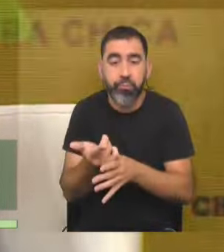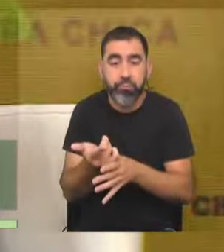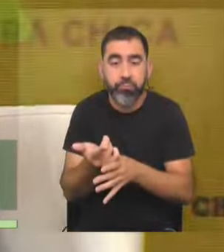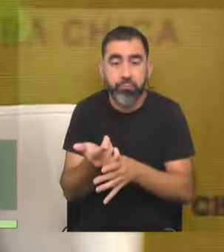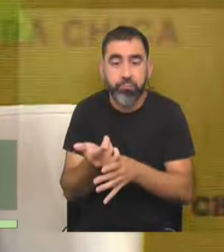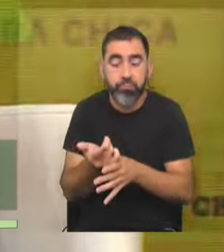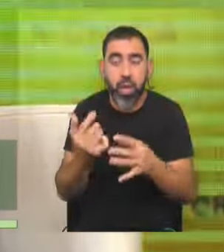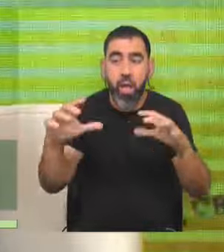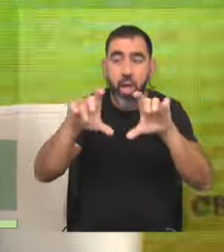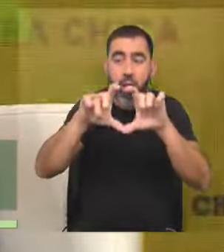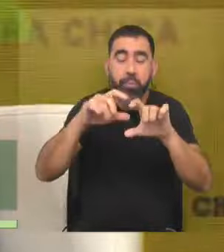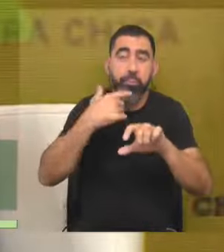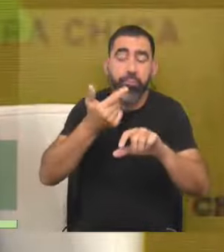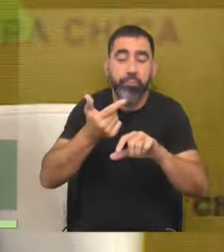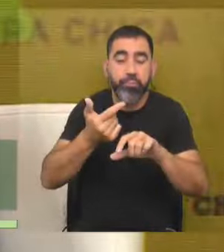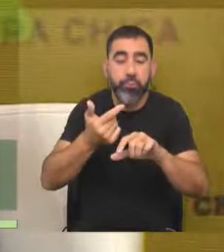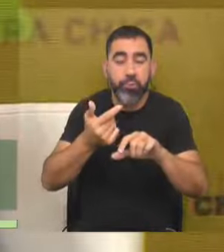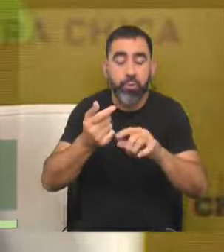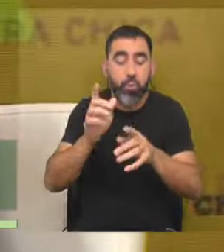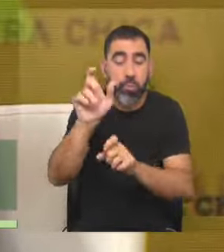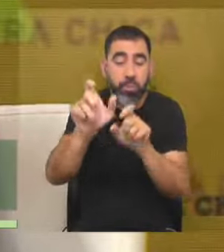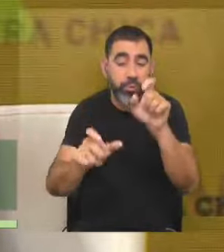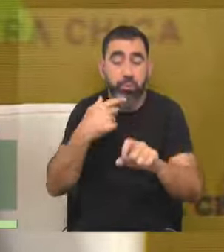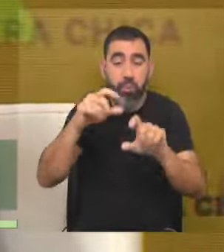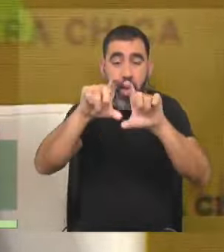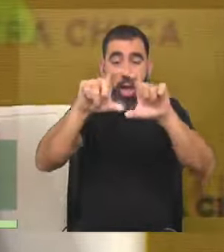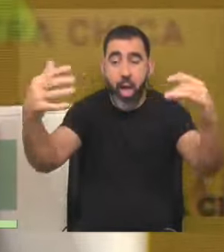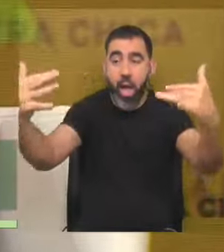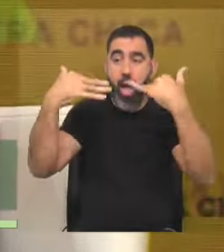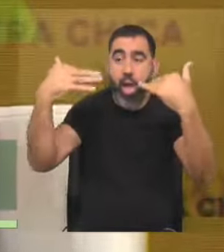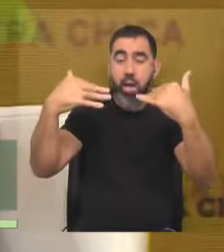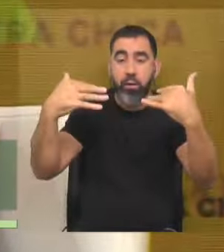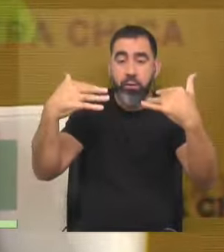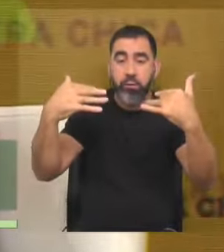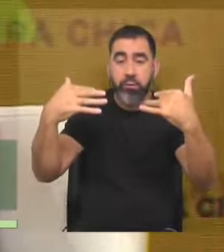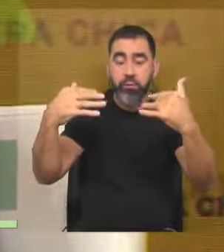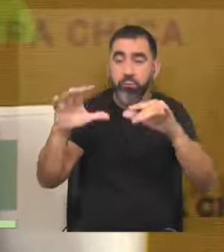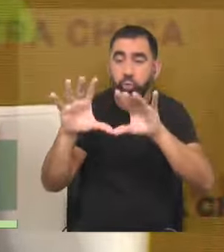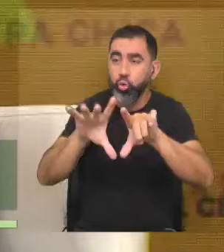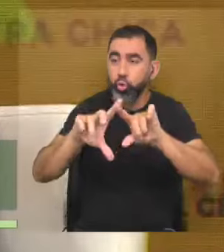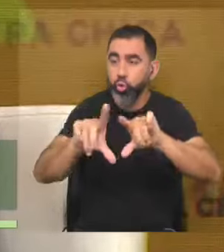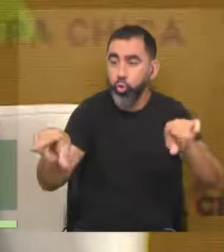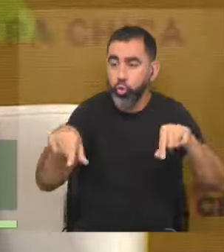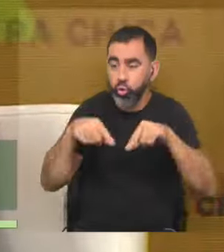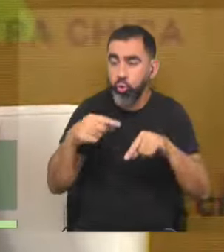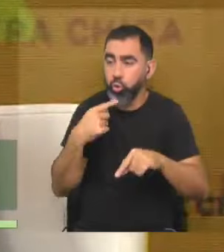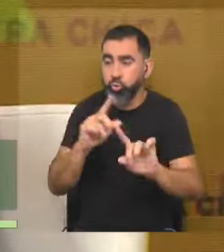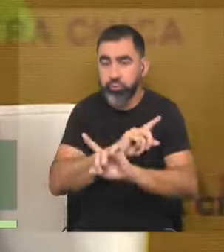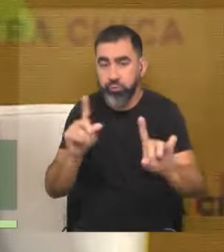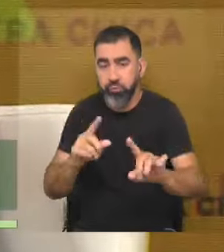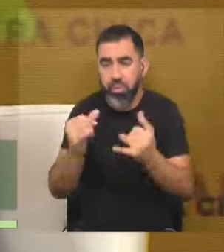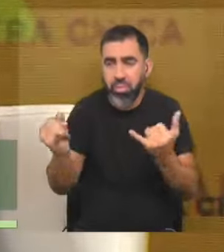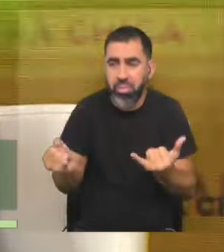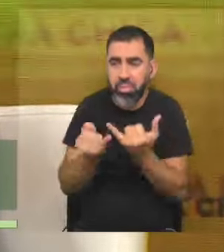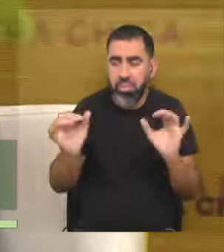Confort de los aires de los usuarios como son los aires acondicionados que se han puesto en todas las habitaciones no funcionaban estuvo muchos